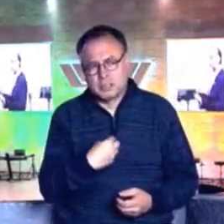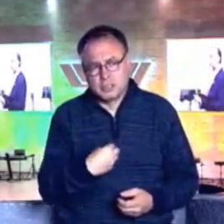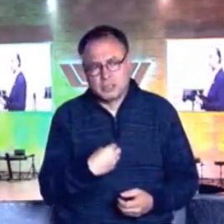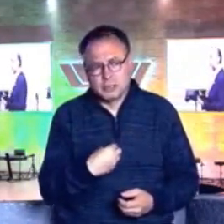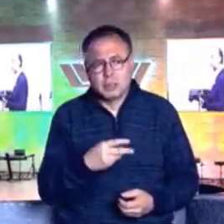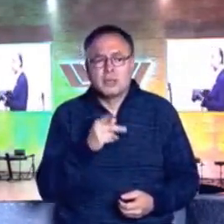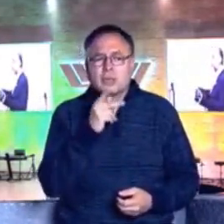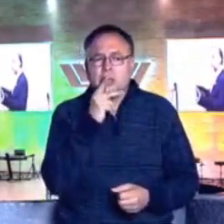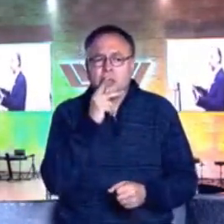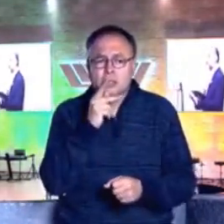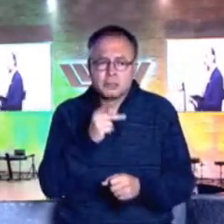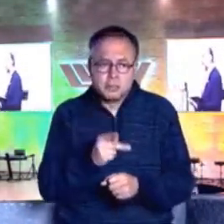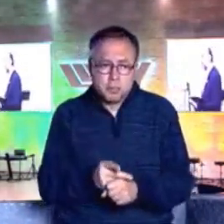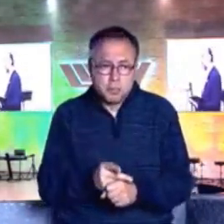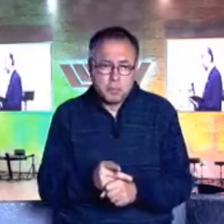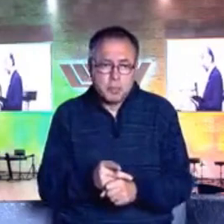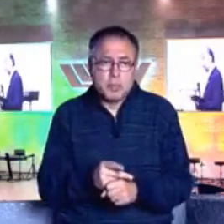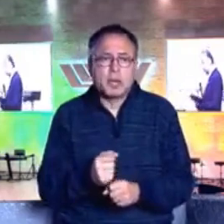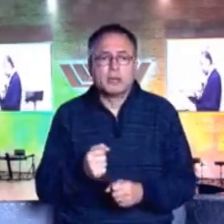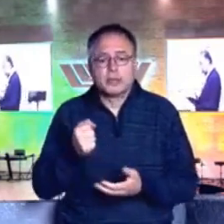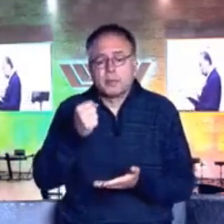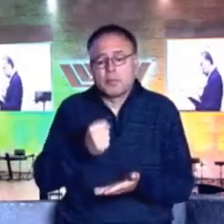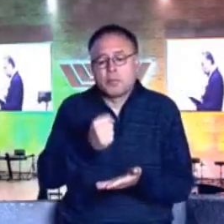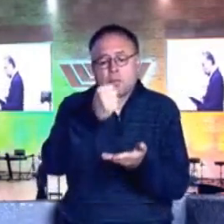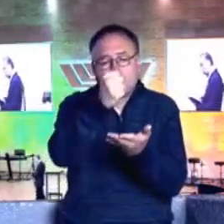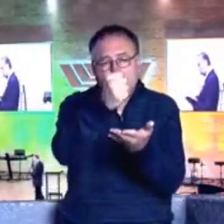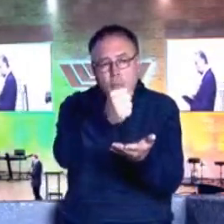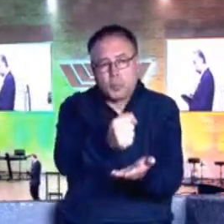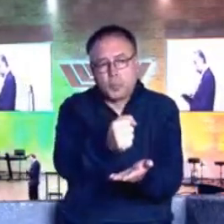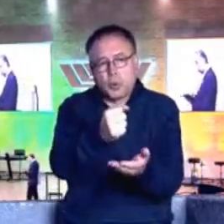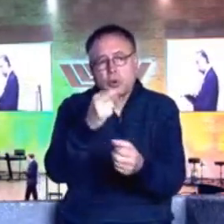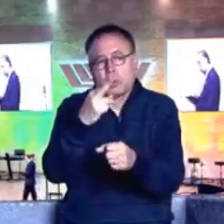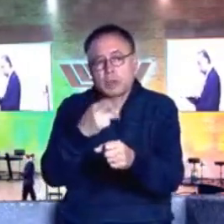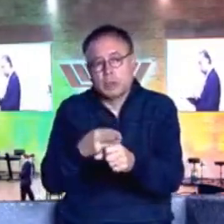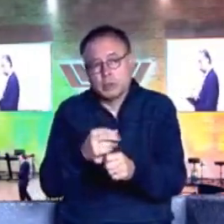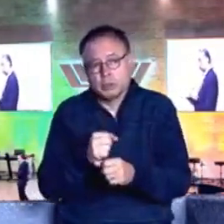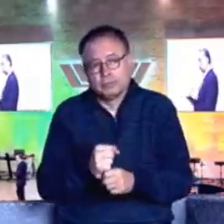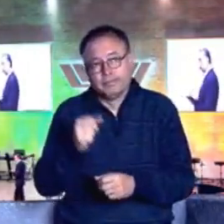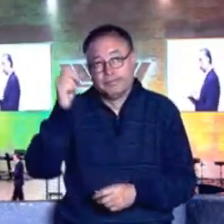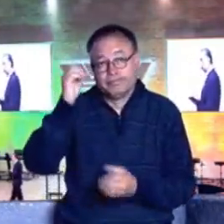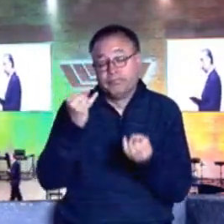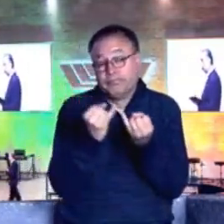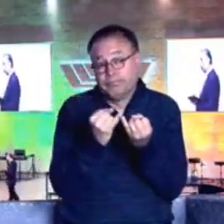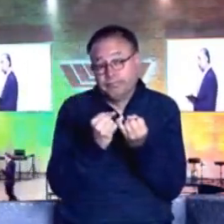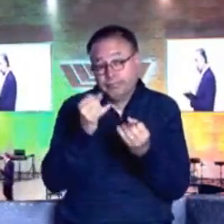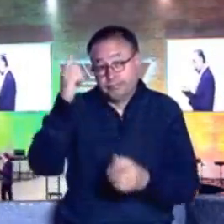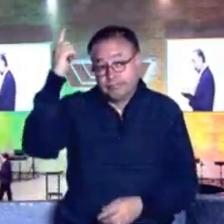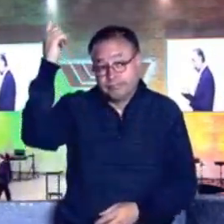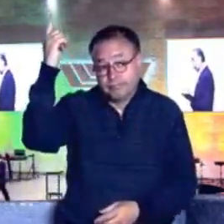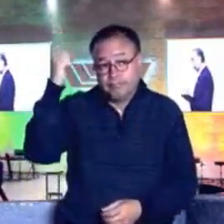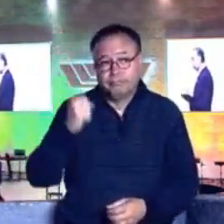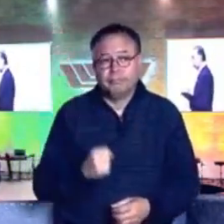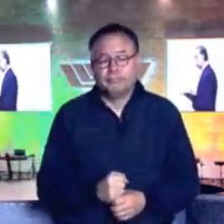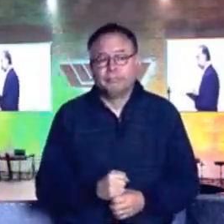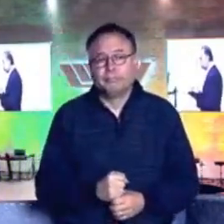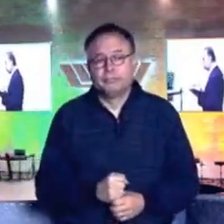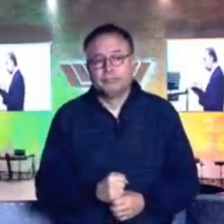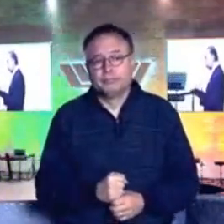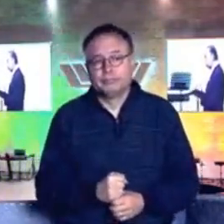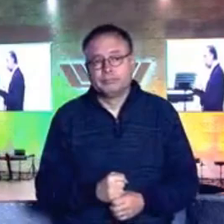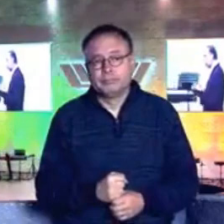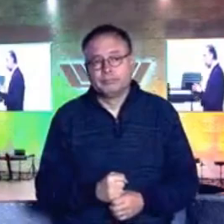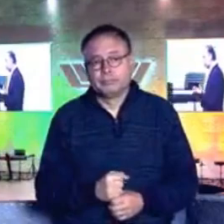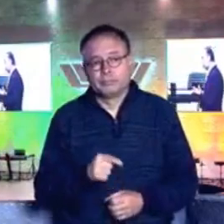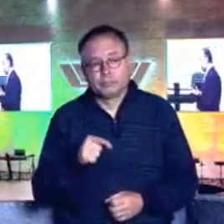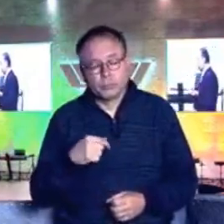padres proveedores y Dios es nuestro proveedor Así que yo quiero que tú